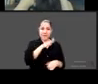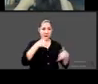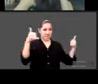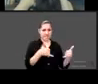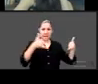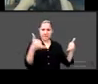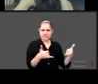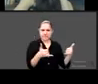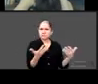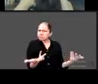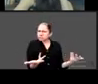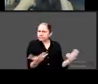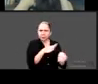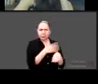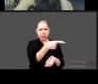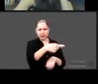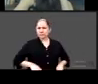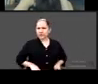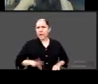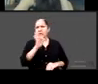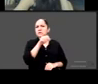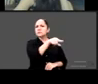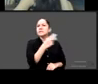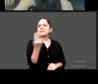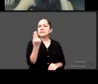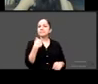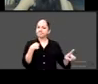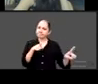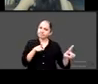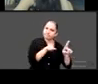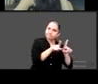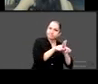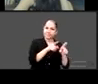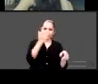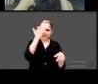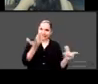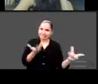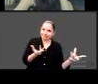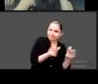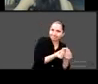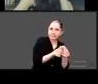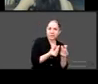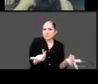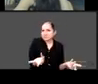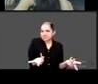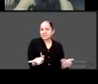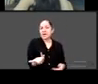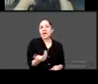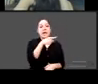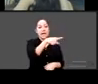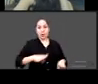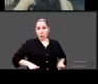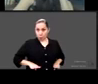actuando, equivocando su decisión, que se transforma en conducta, y eso es lo que yo observo. La conducta me debe de servir